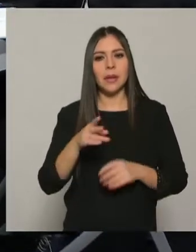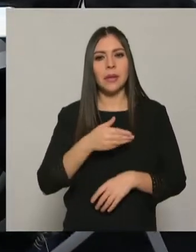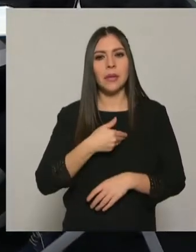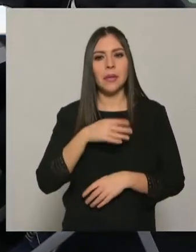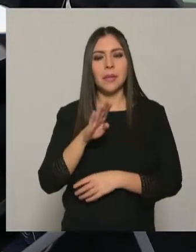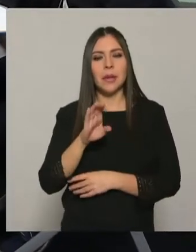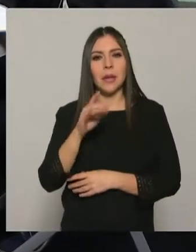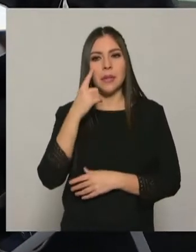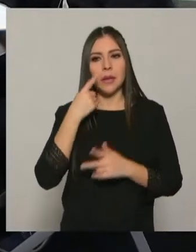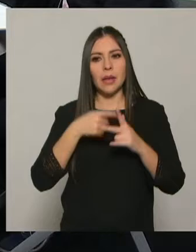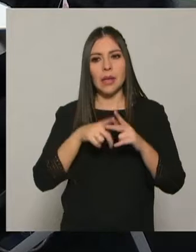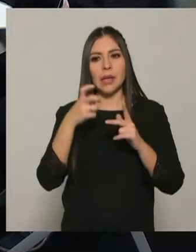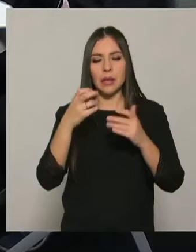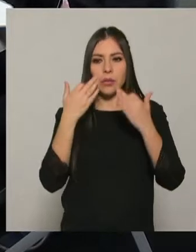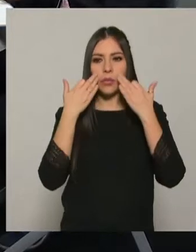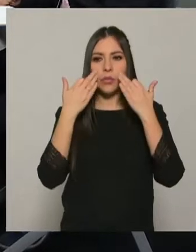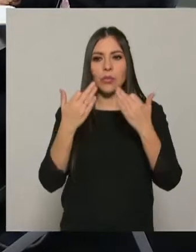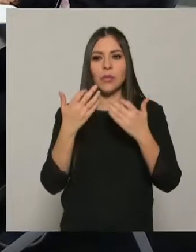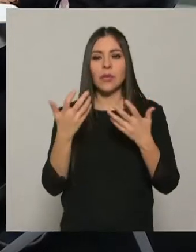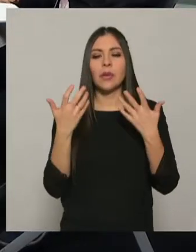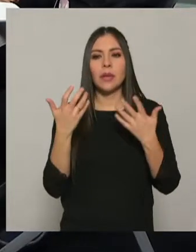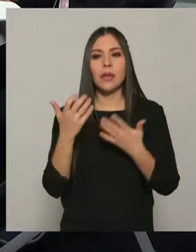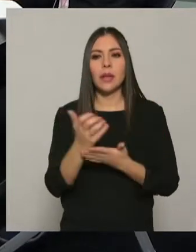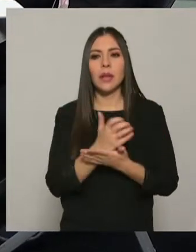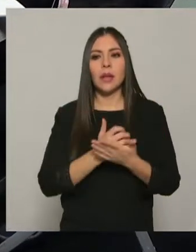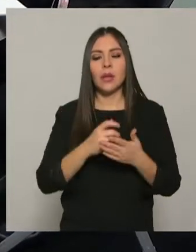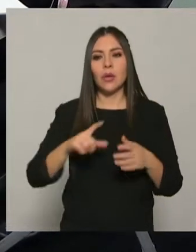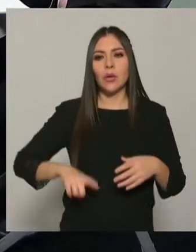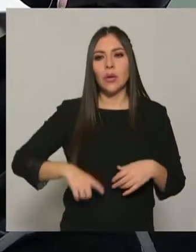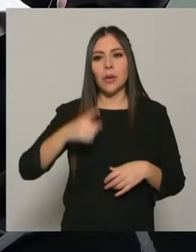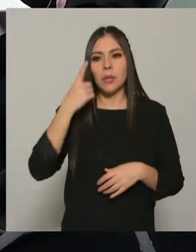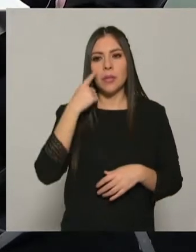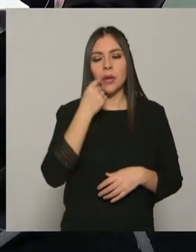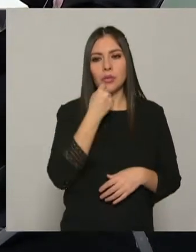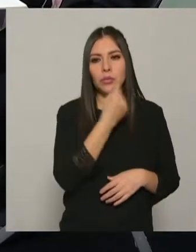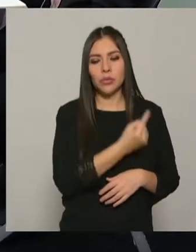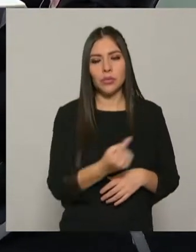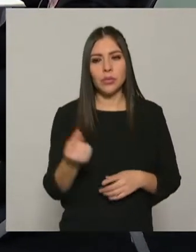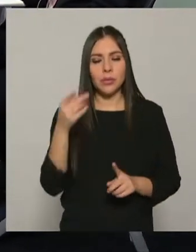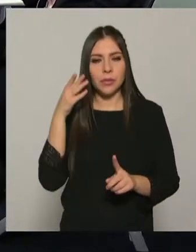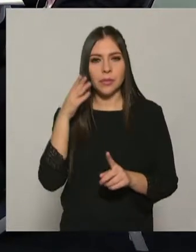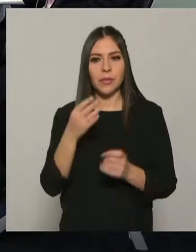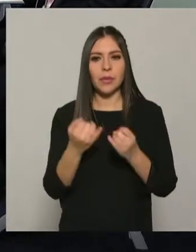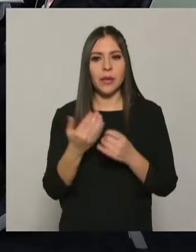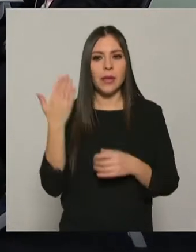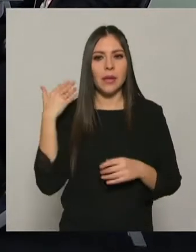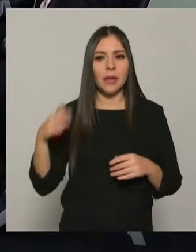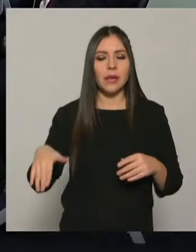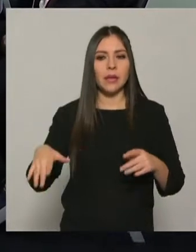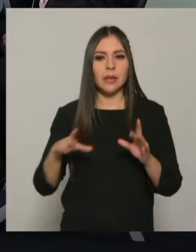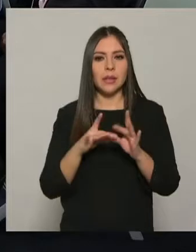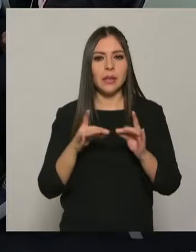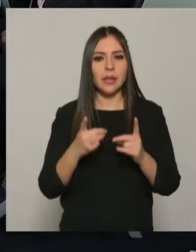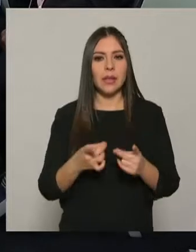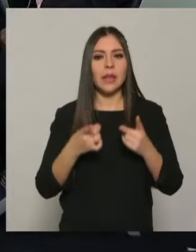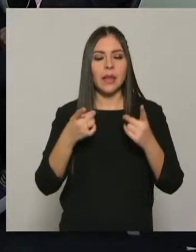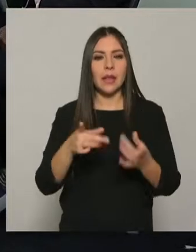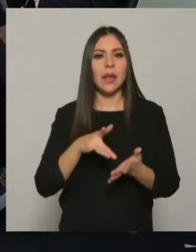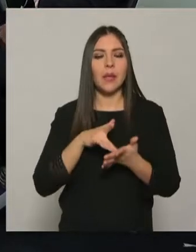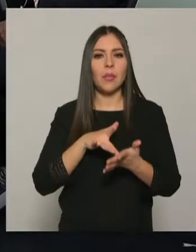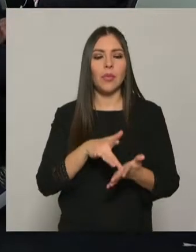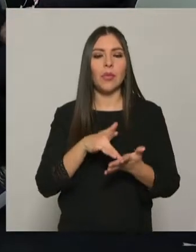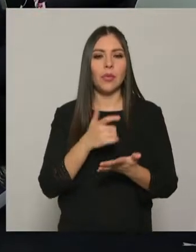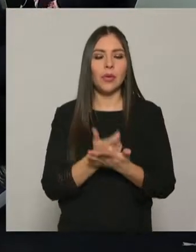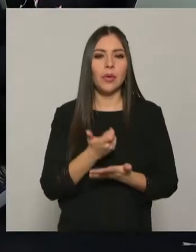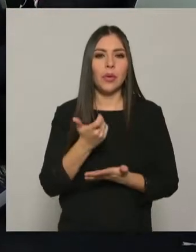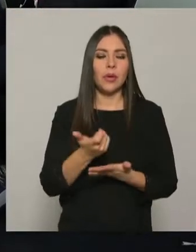una muestra nada más de la intención del gobierno que tiene hacia la infancia, justamente como ella comentaba, que se está brindando este apoyo